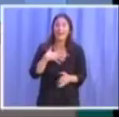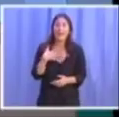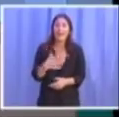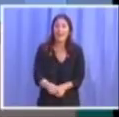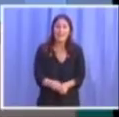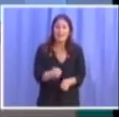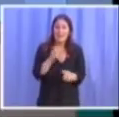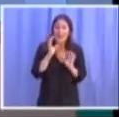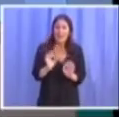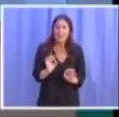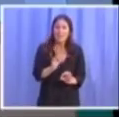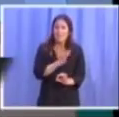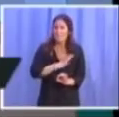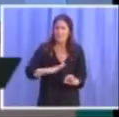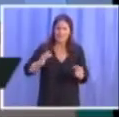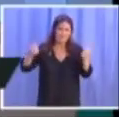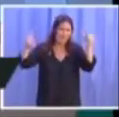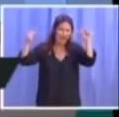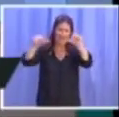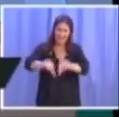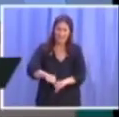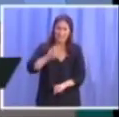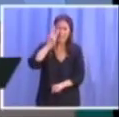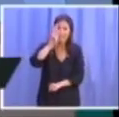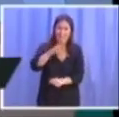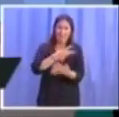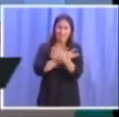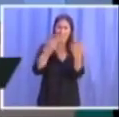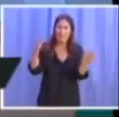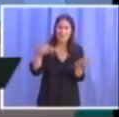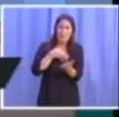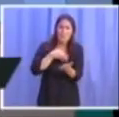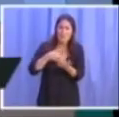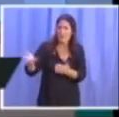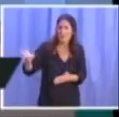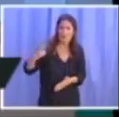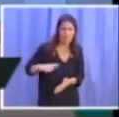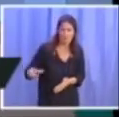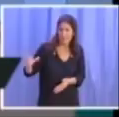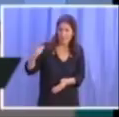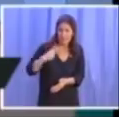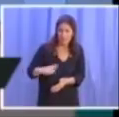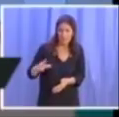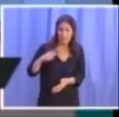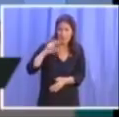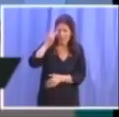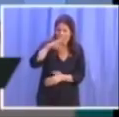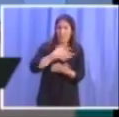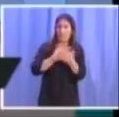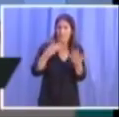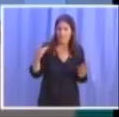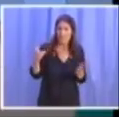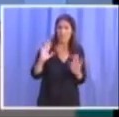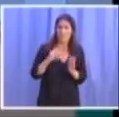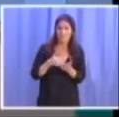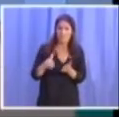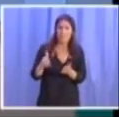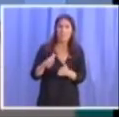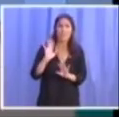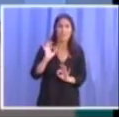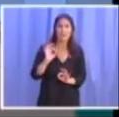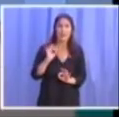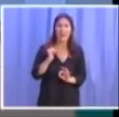está completamente arruinado. Tiene 318 millones de deuda, 318, con un agravante.